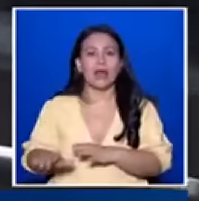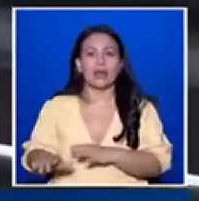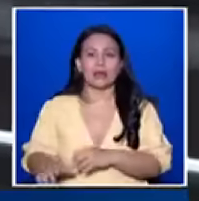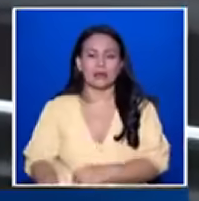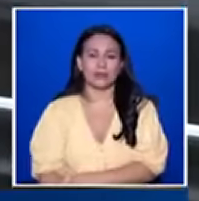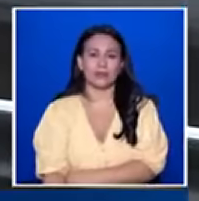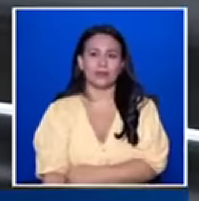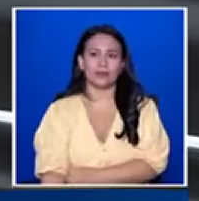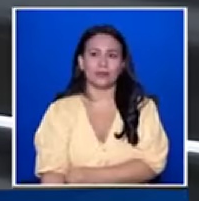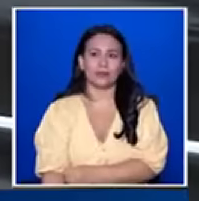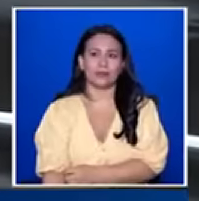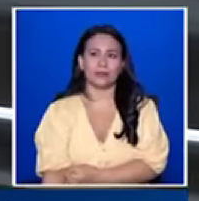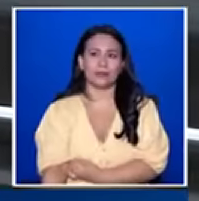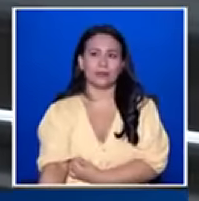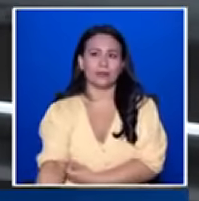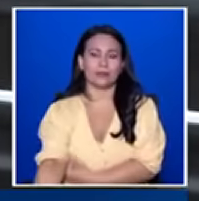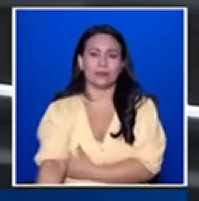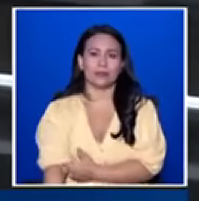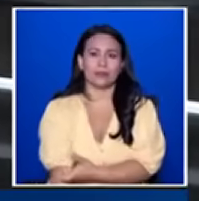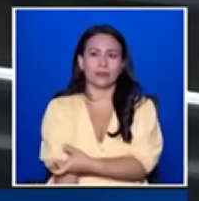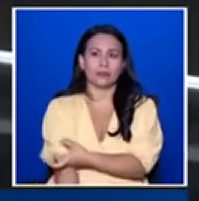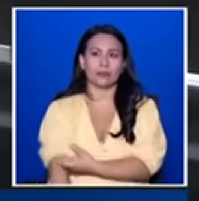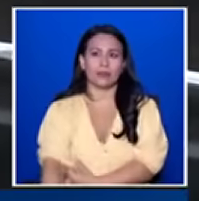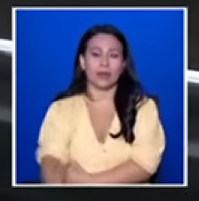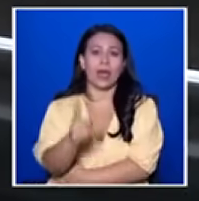hablando de aproximadamente